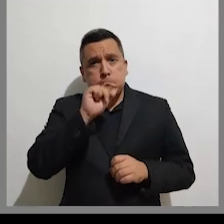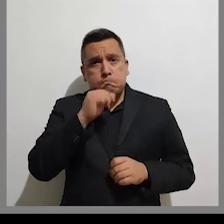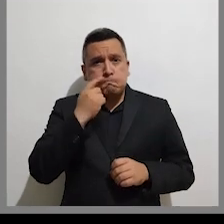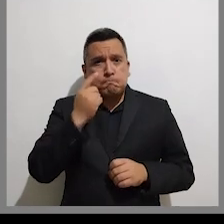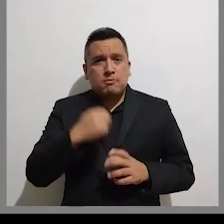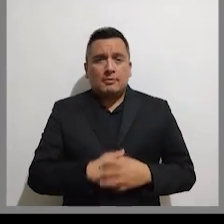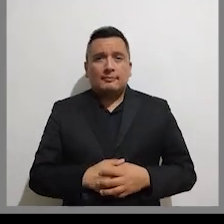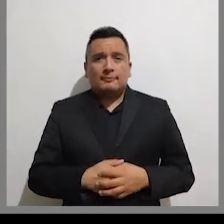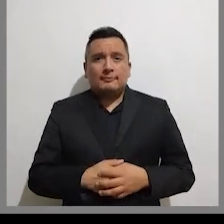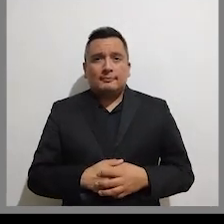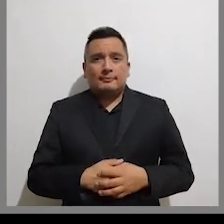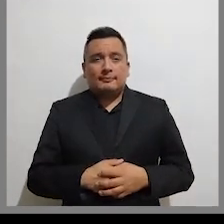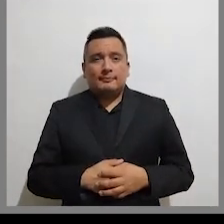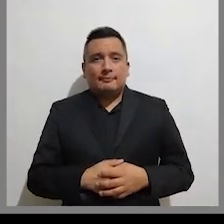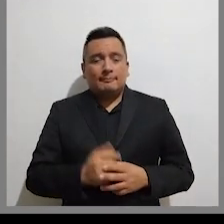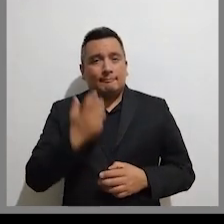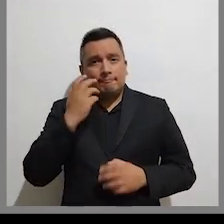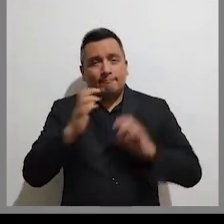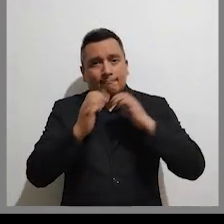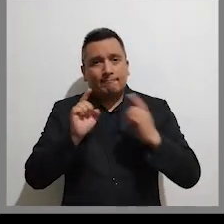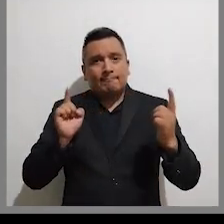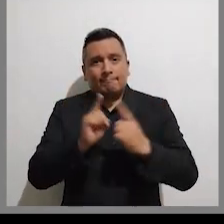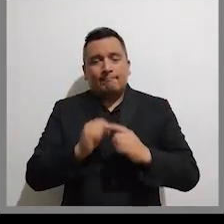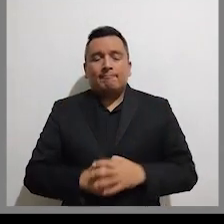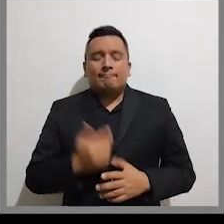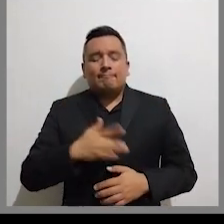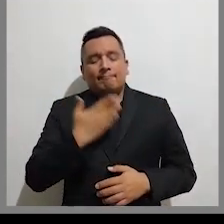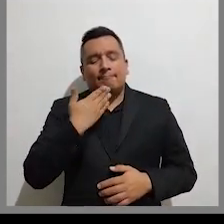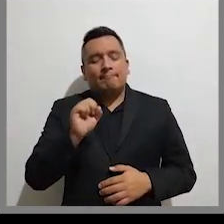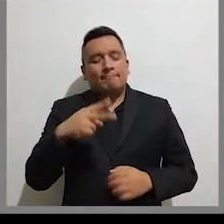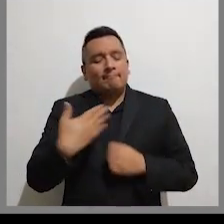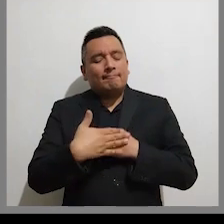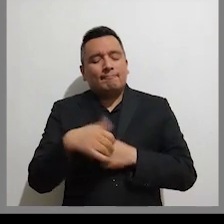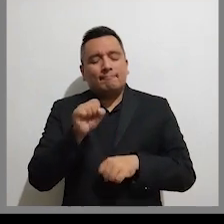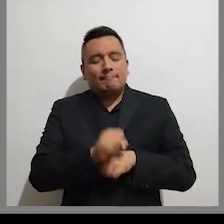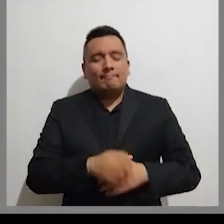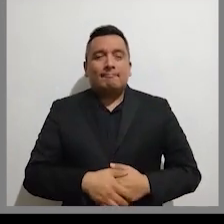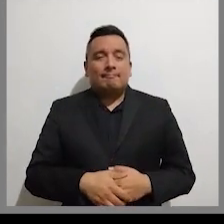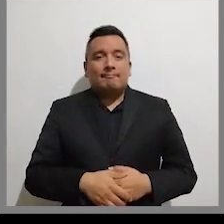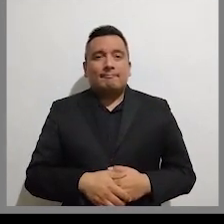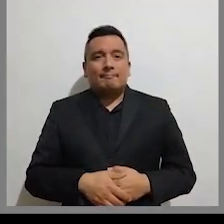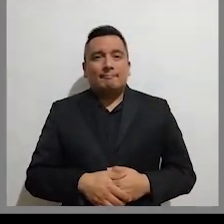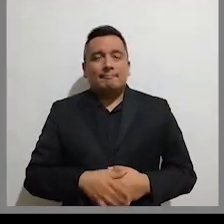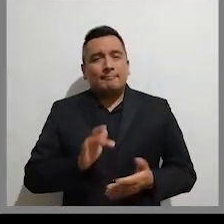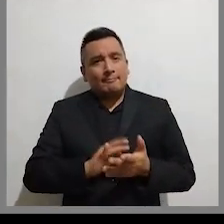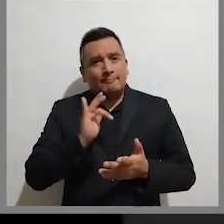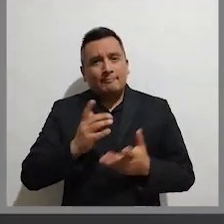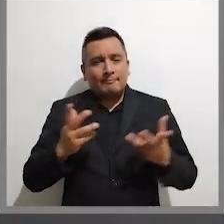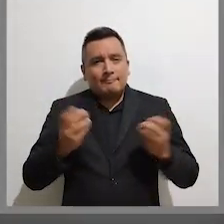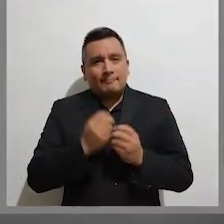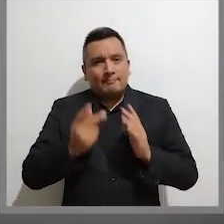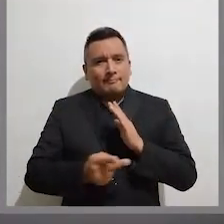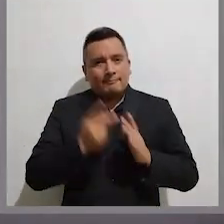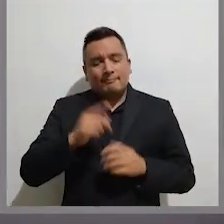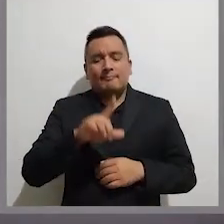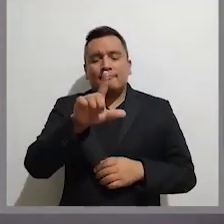programa-radiofónico y en Twitter, laurna-IEC. Queremos tener comunicación con usted. Pásenla muy bien. Hasta la próxima semana. Gracias